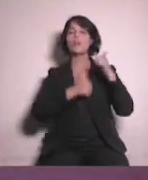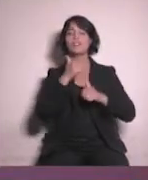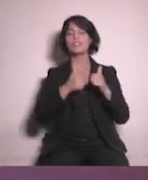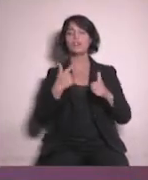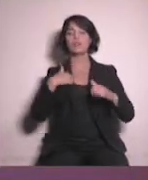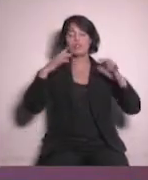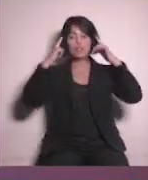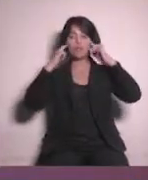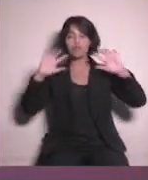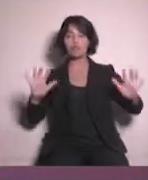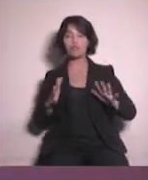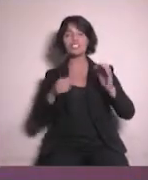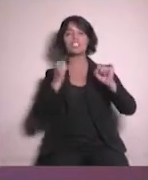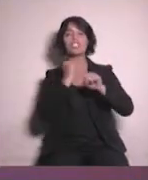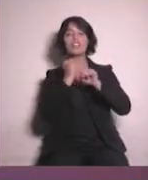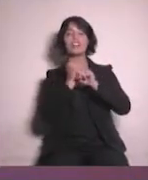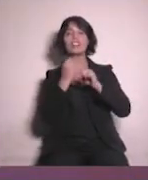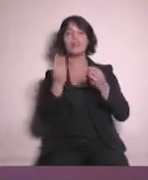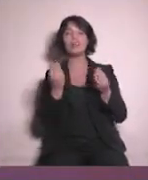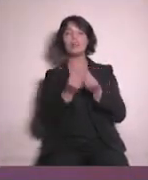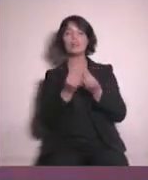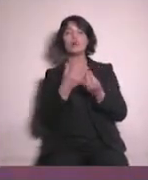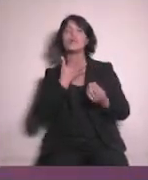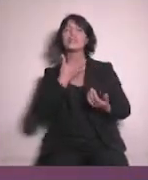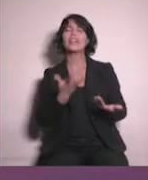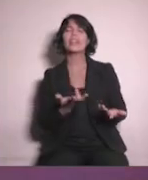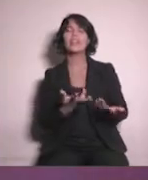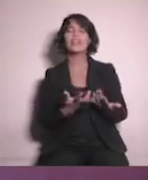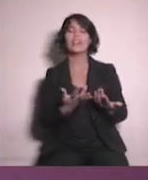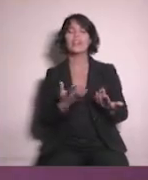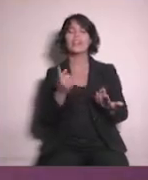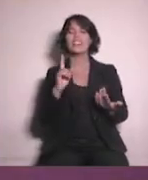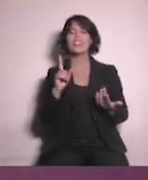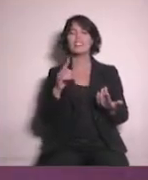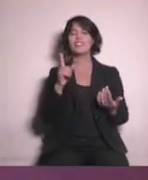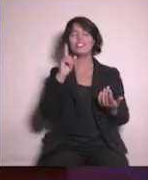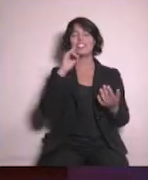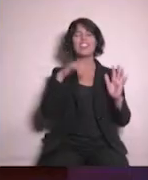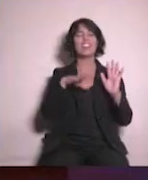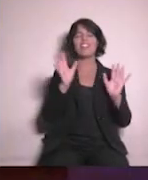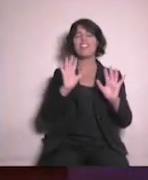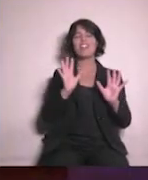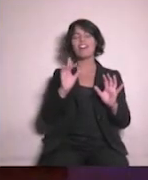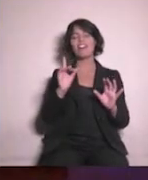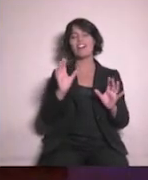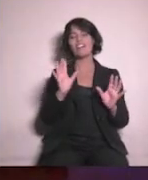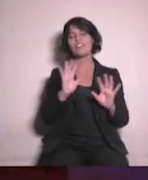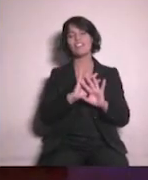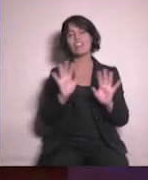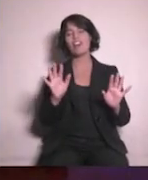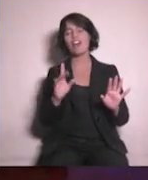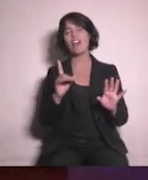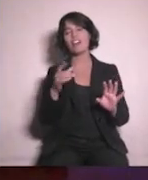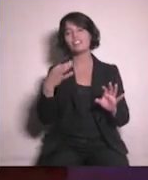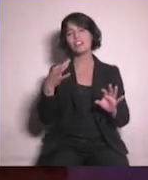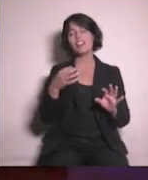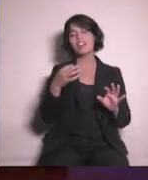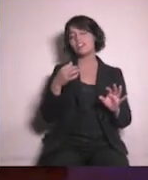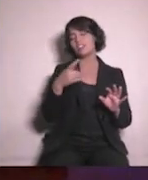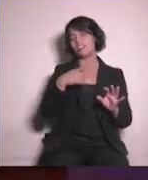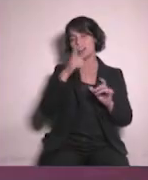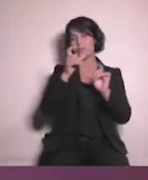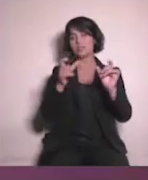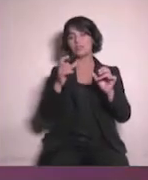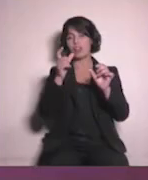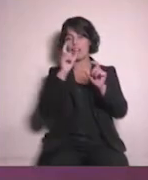que uno esté trabajando más, porque no tiene nada asegurado. Los clientes se pueden ir cualquier día. Por lo tanto,